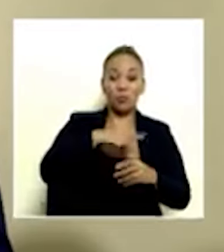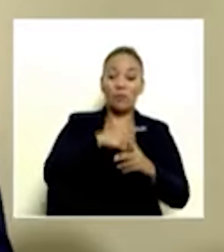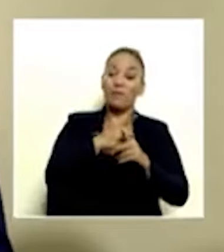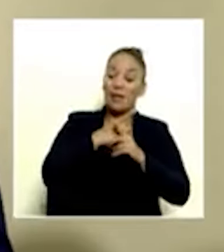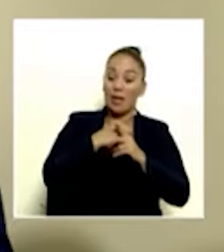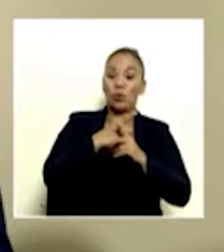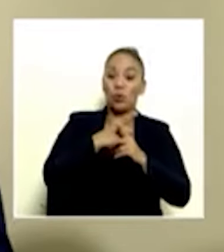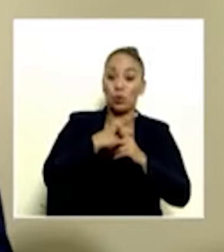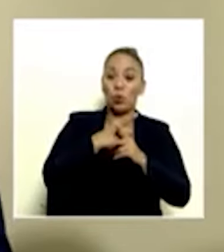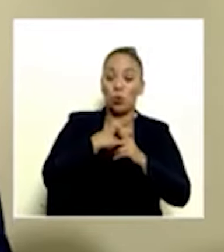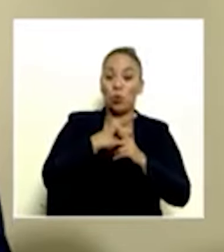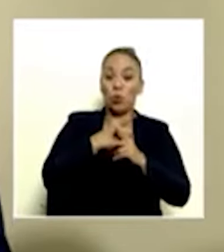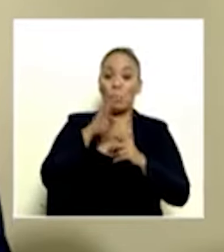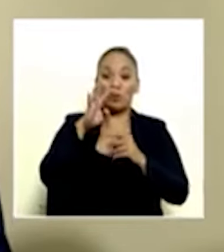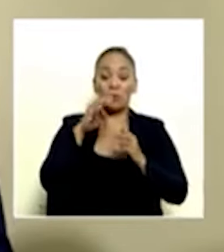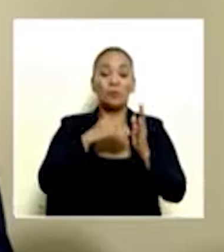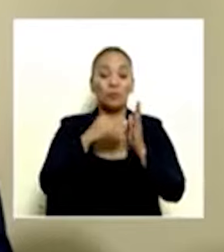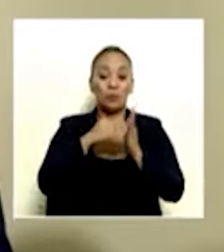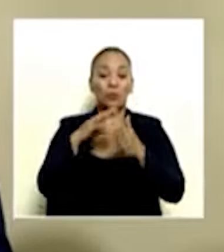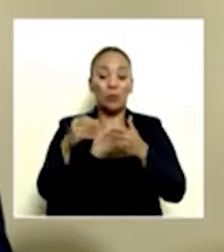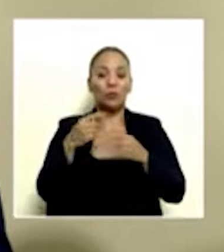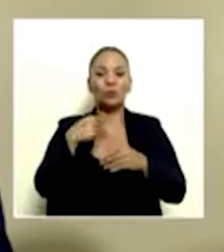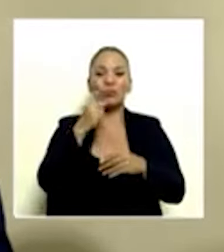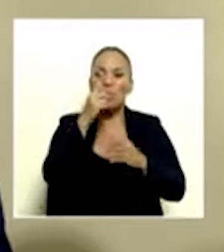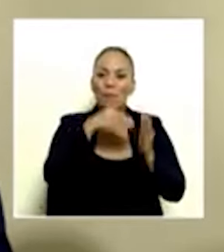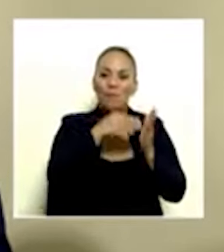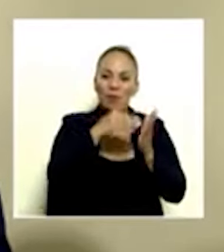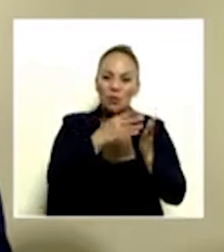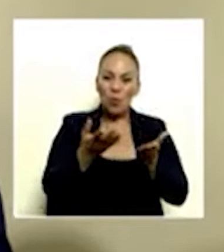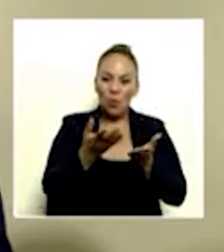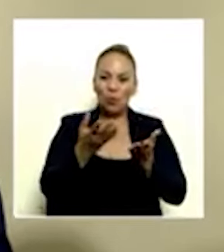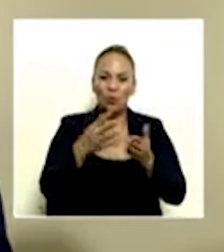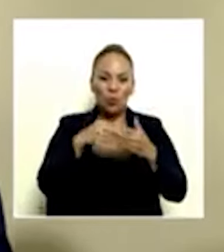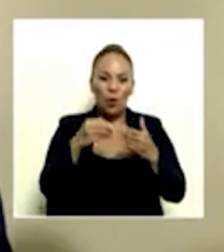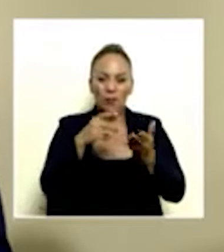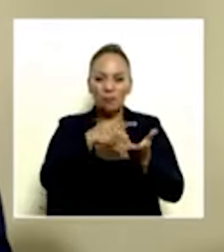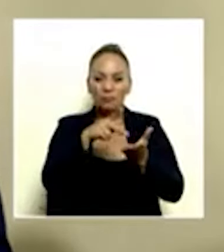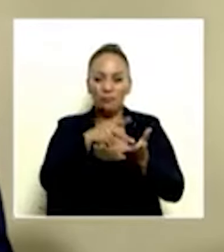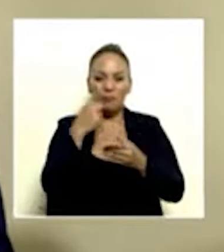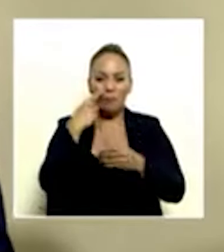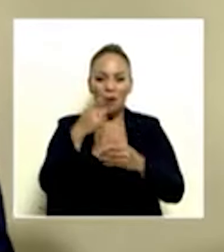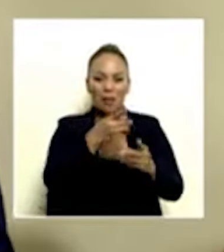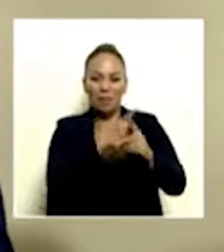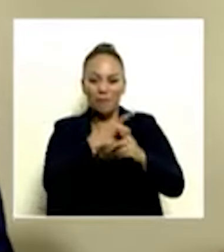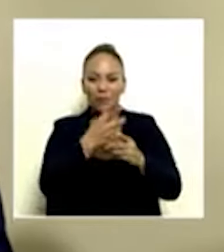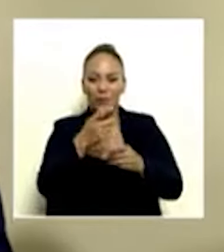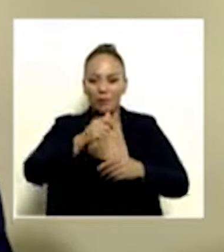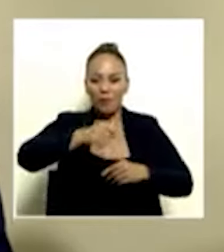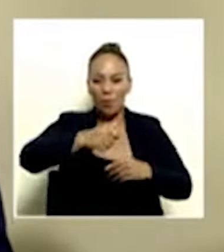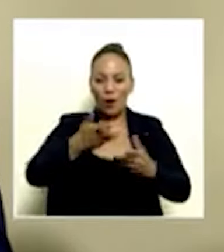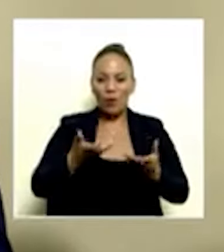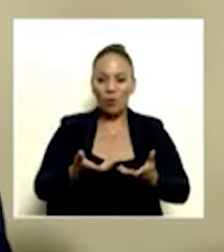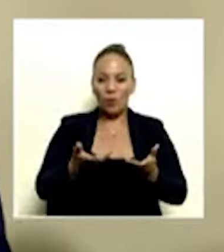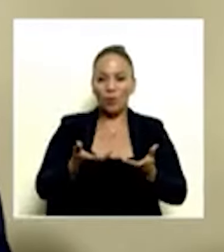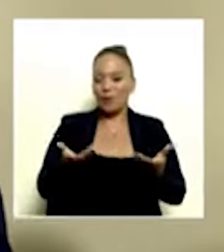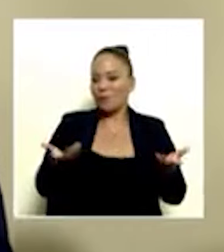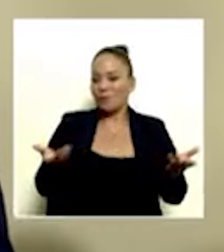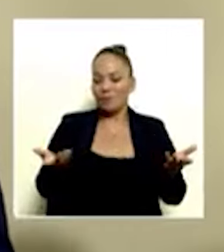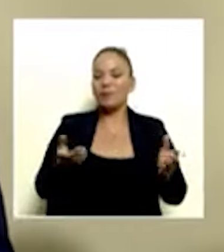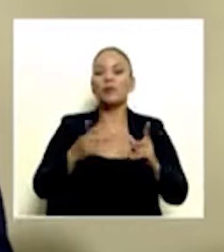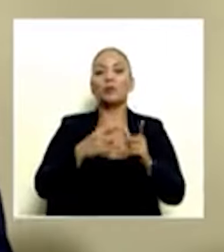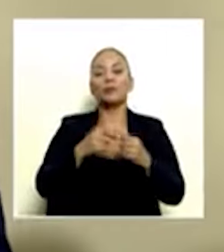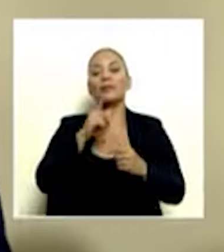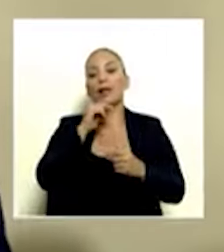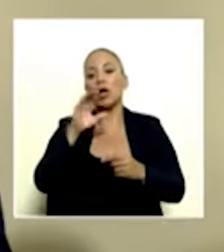costó $1,700,000. Tanta plata que necesitamos. Y lo está haciendo Comex con